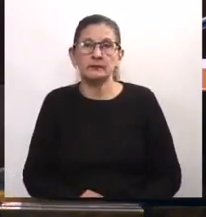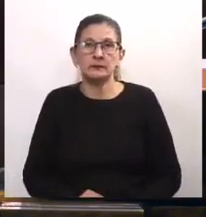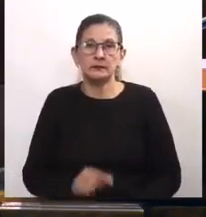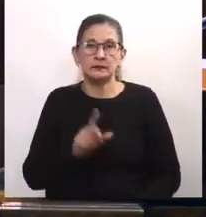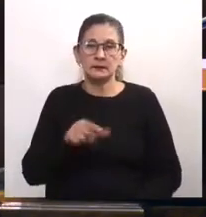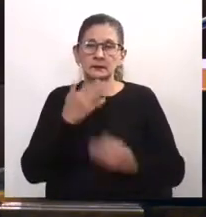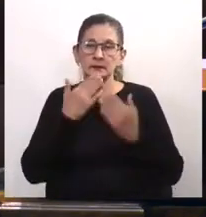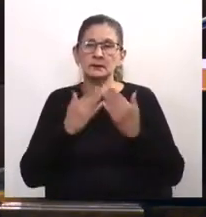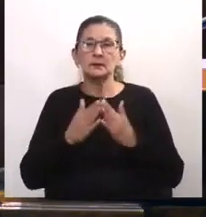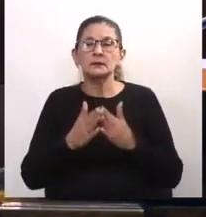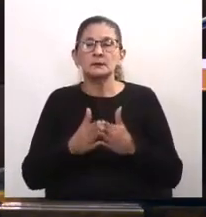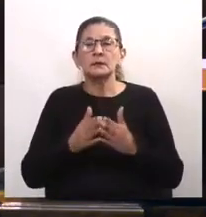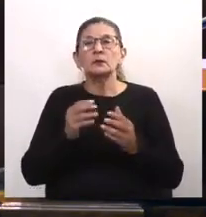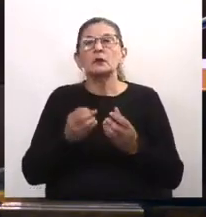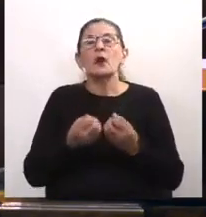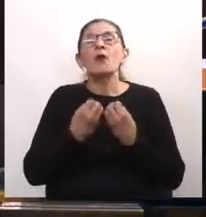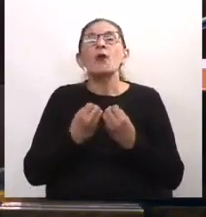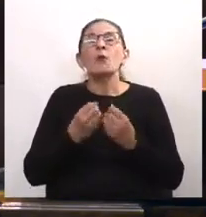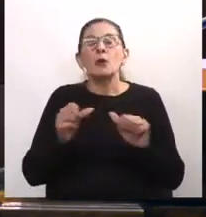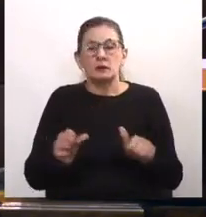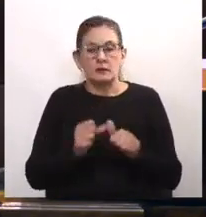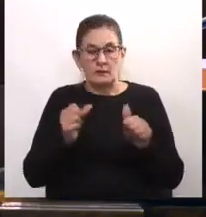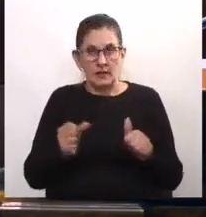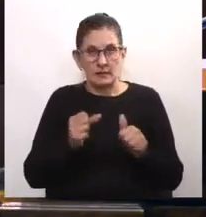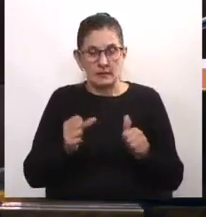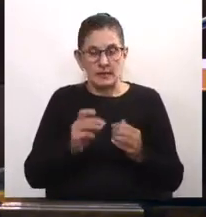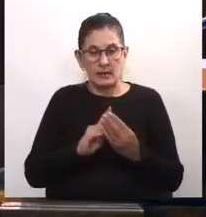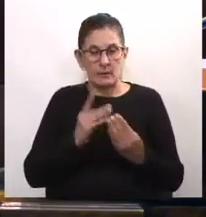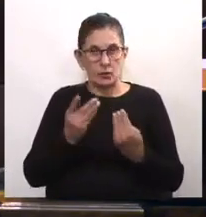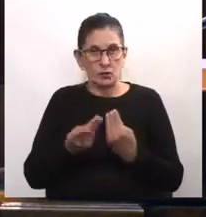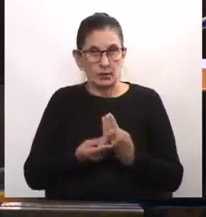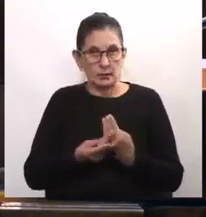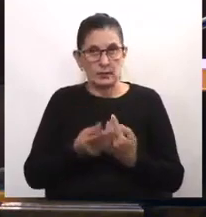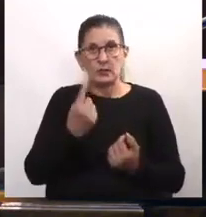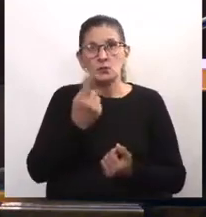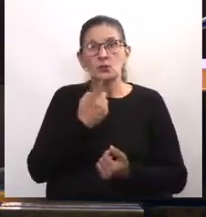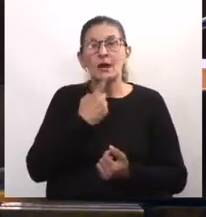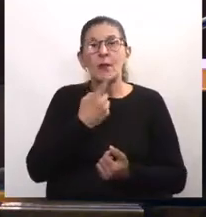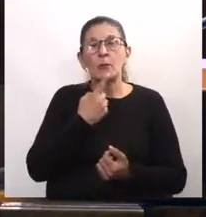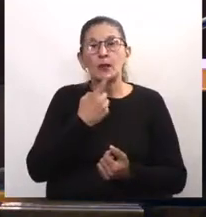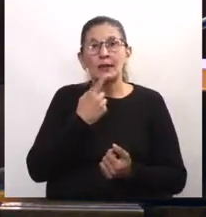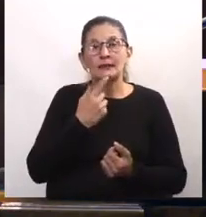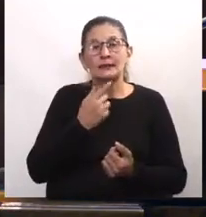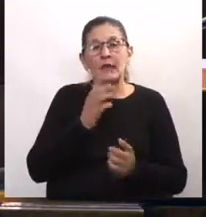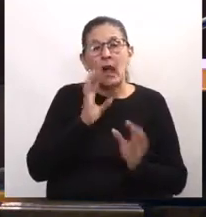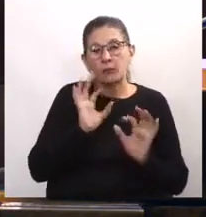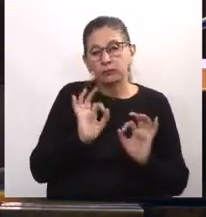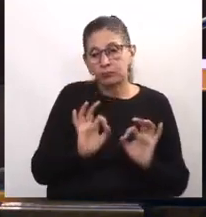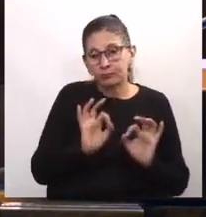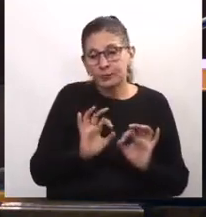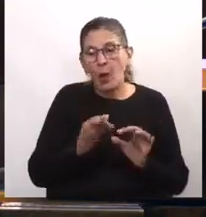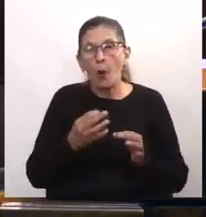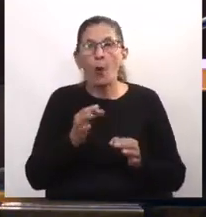Se preguntan cómo se va a llevar adelante el proyecto. ¿Es una política precaria o cuidadosa?